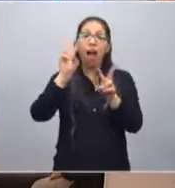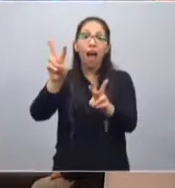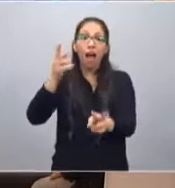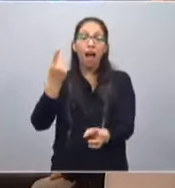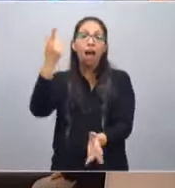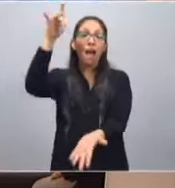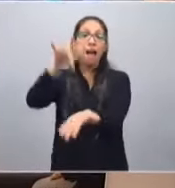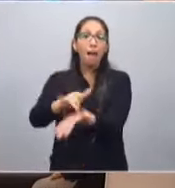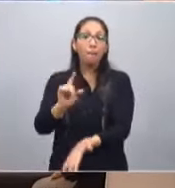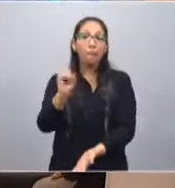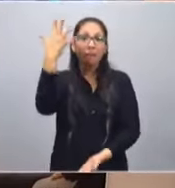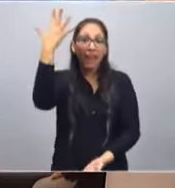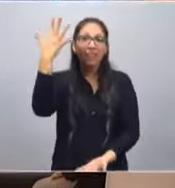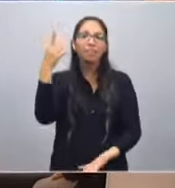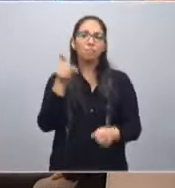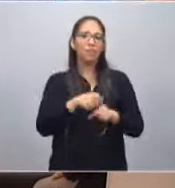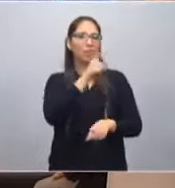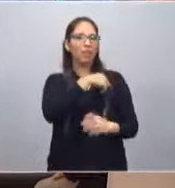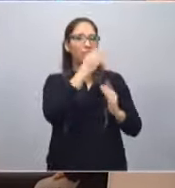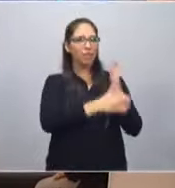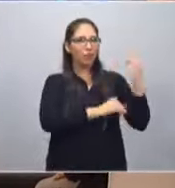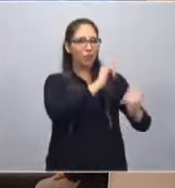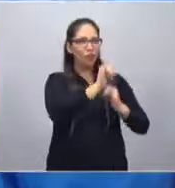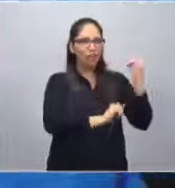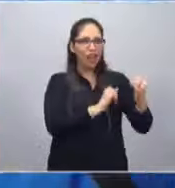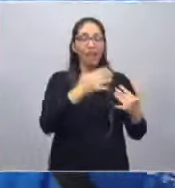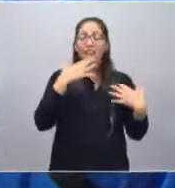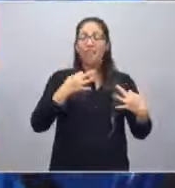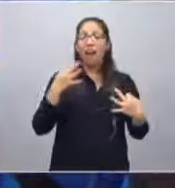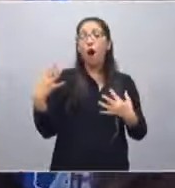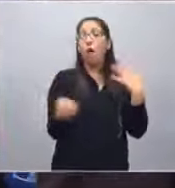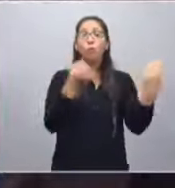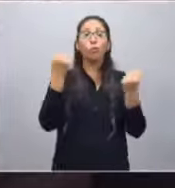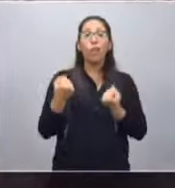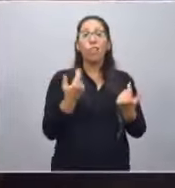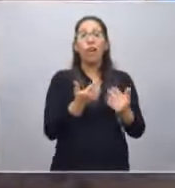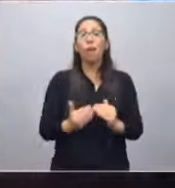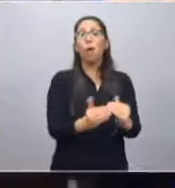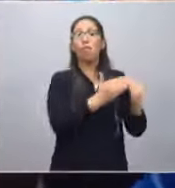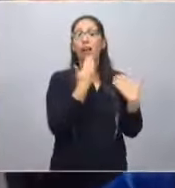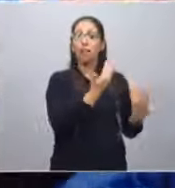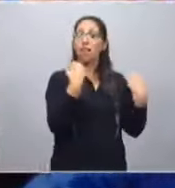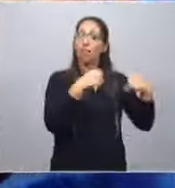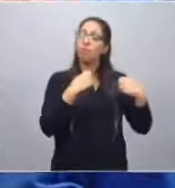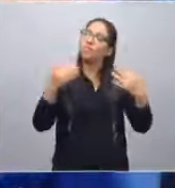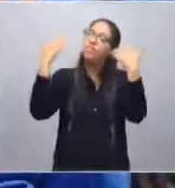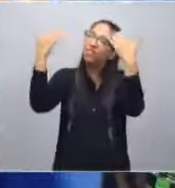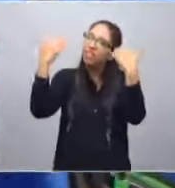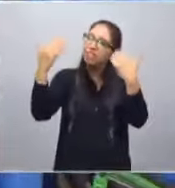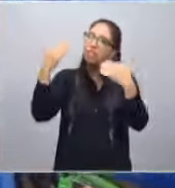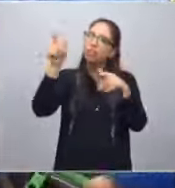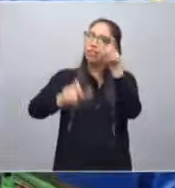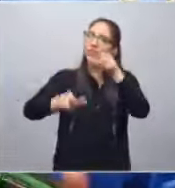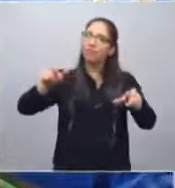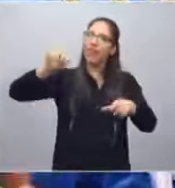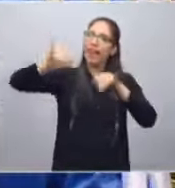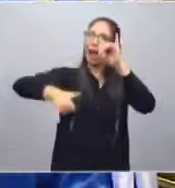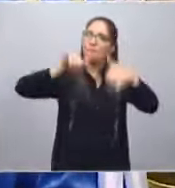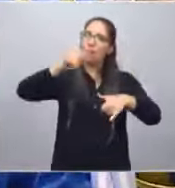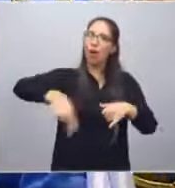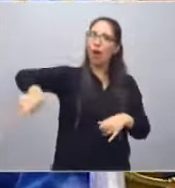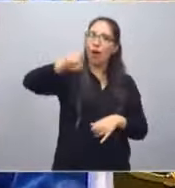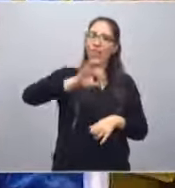vez como decía nuestro ministro Así que igualdad de oportunidades felicitaciones a las y los campeones de la